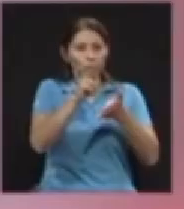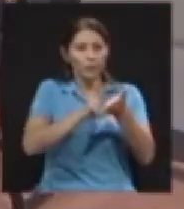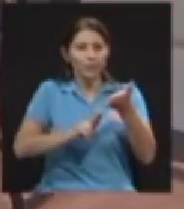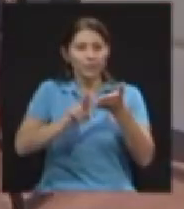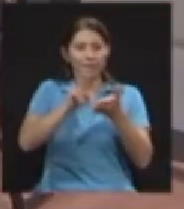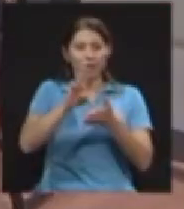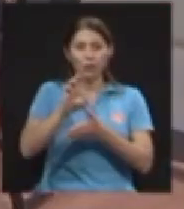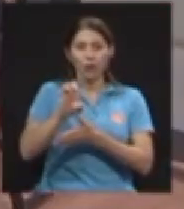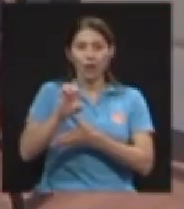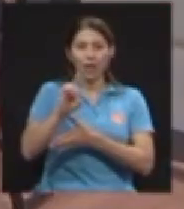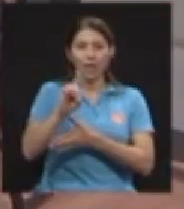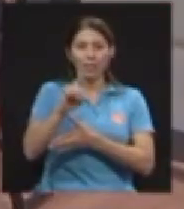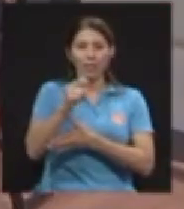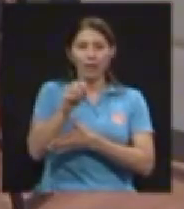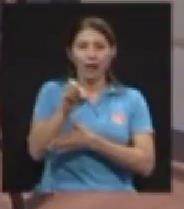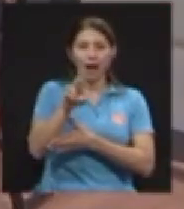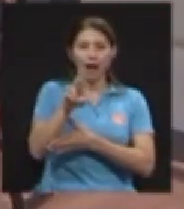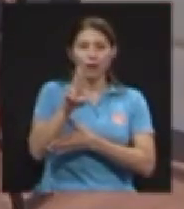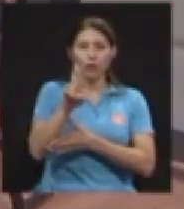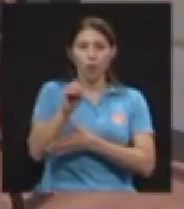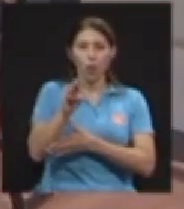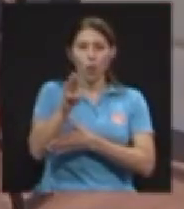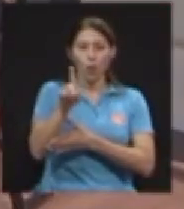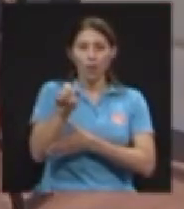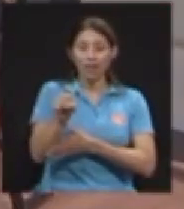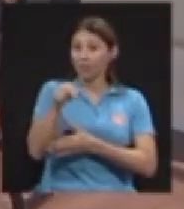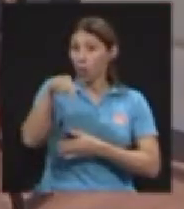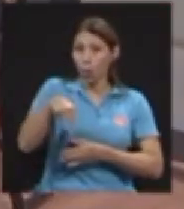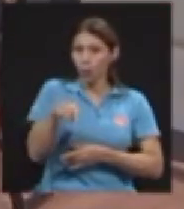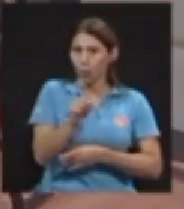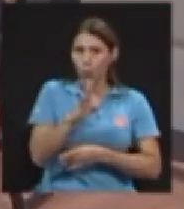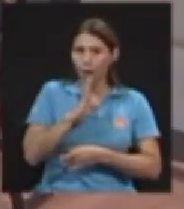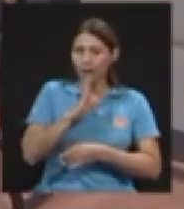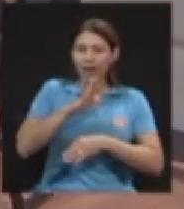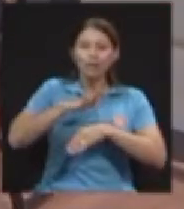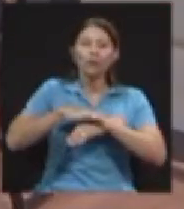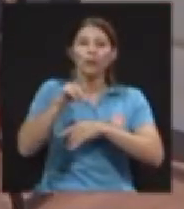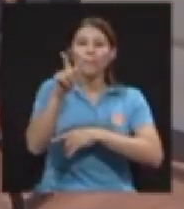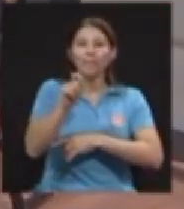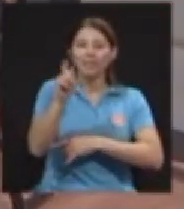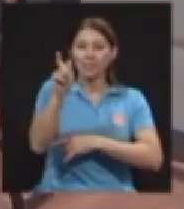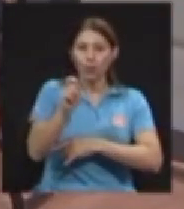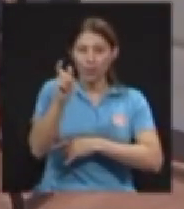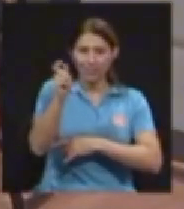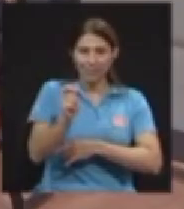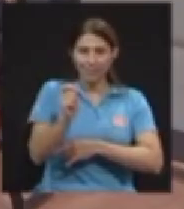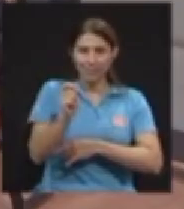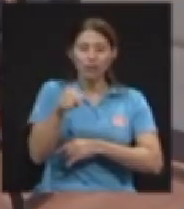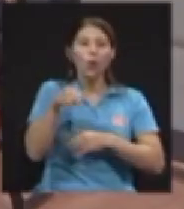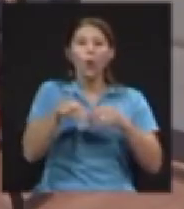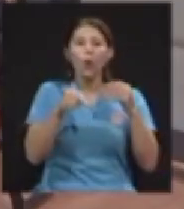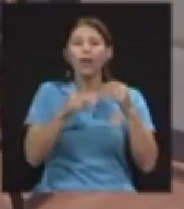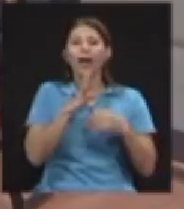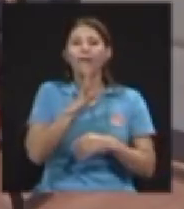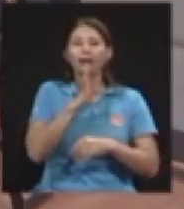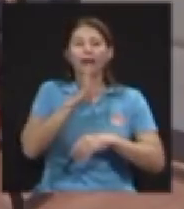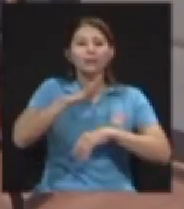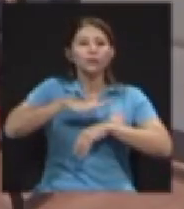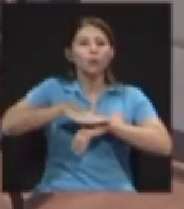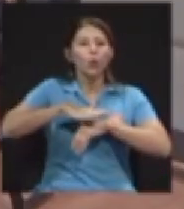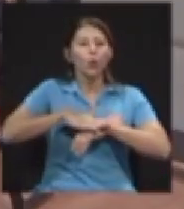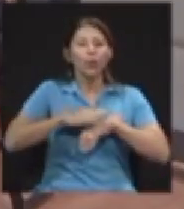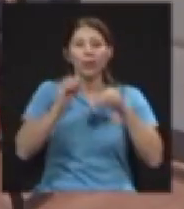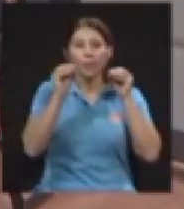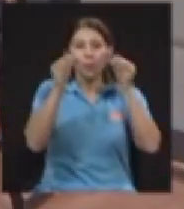Robles, quien hoy no hablará de pensiones, sino que nos hablará de el profesor